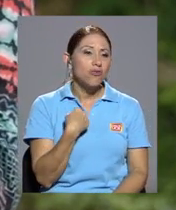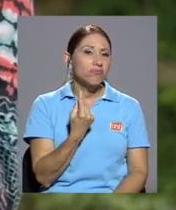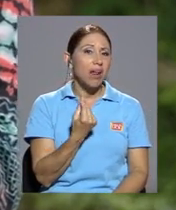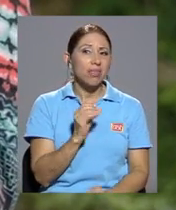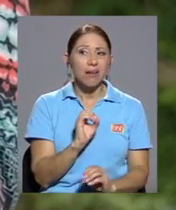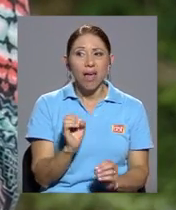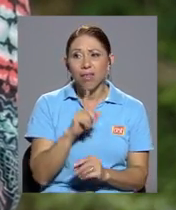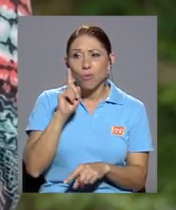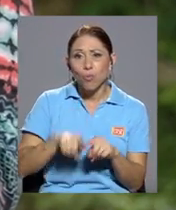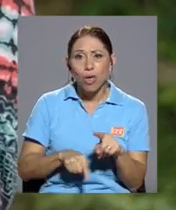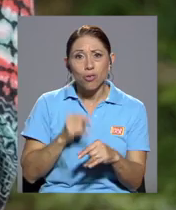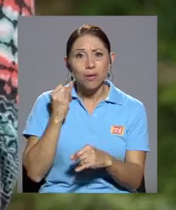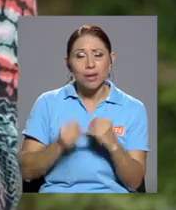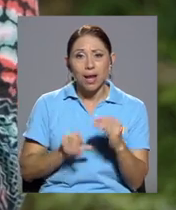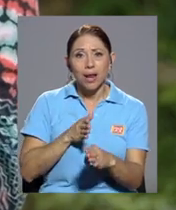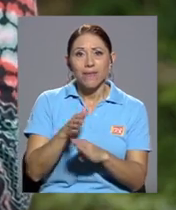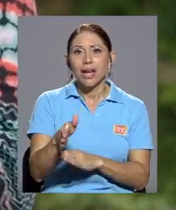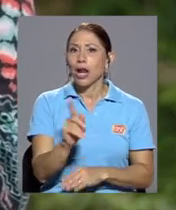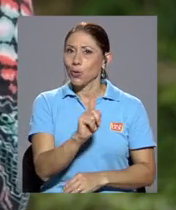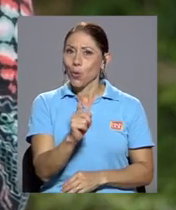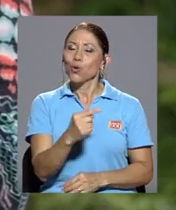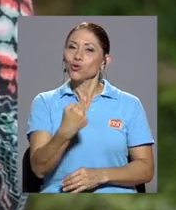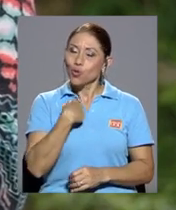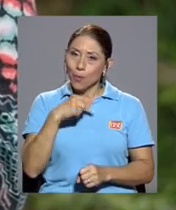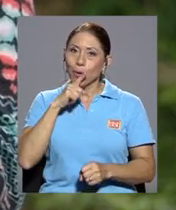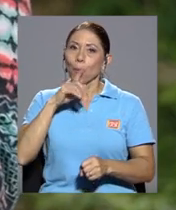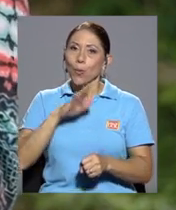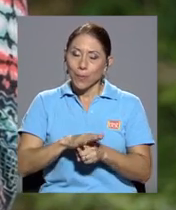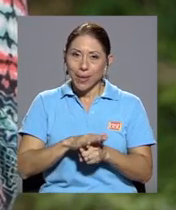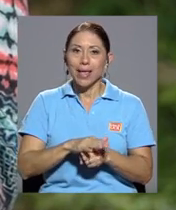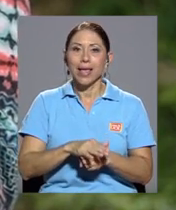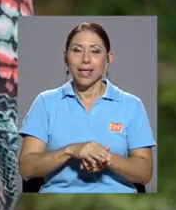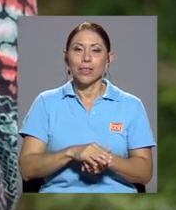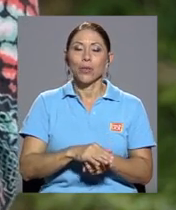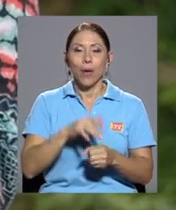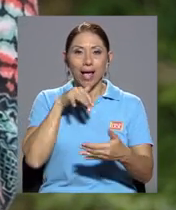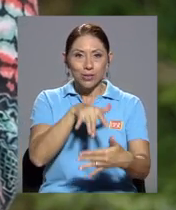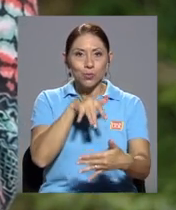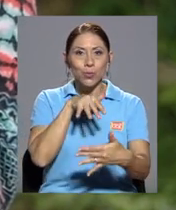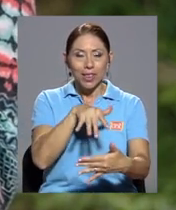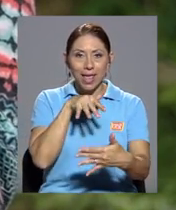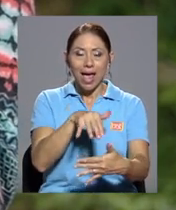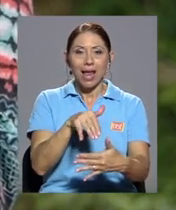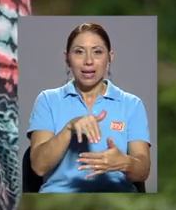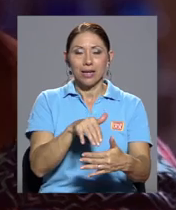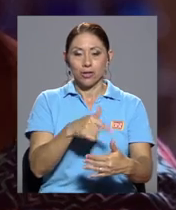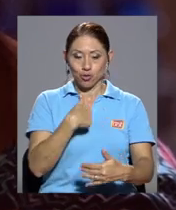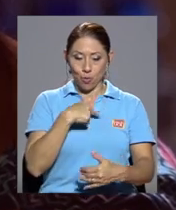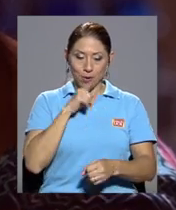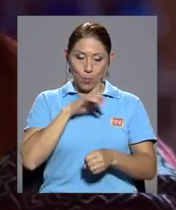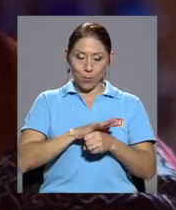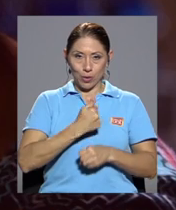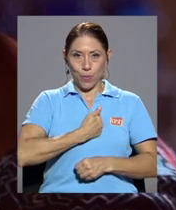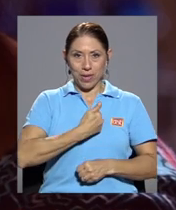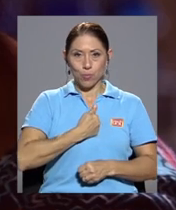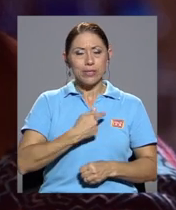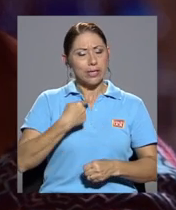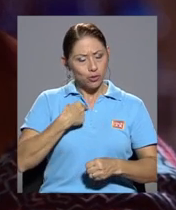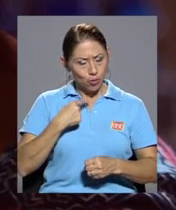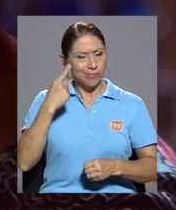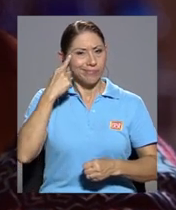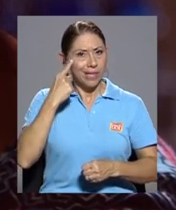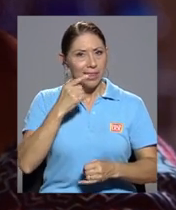carrera no simplemente decir yo me comprometo este a estudiar verdad conmigo misma y a terminar esta carrera